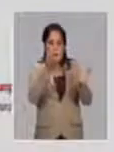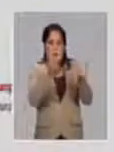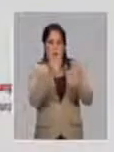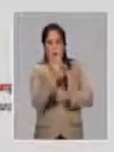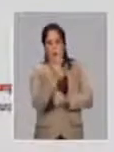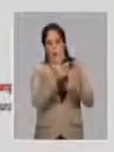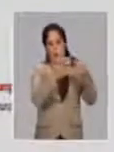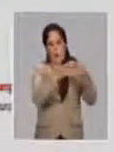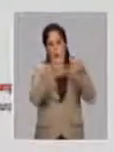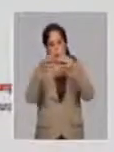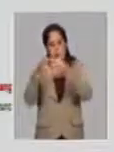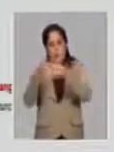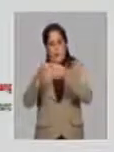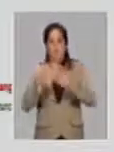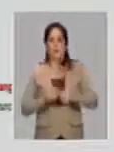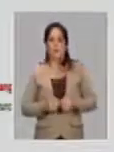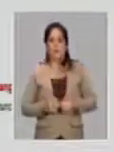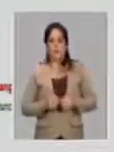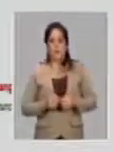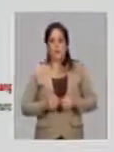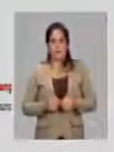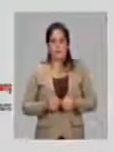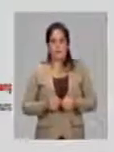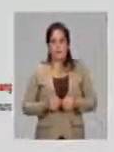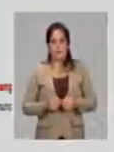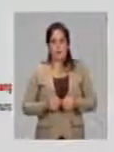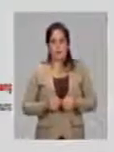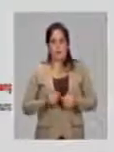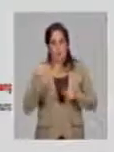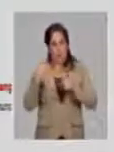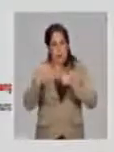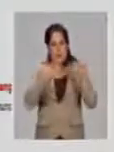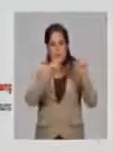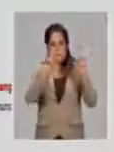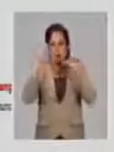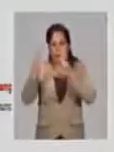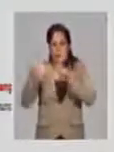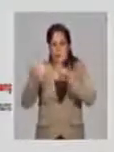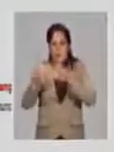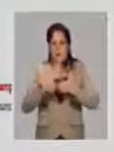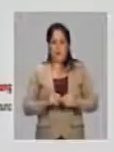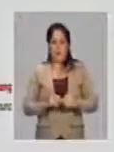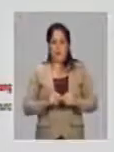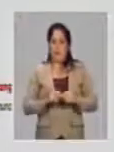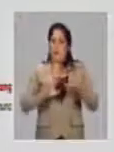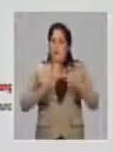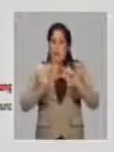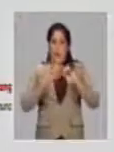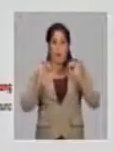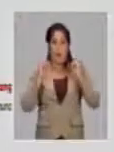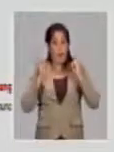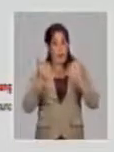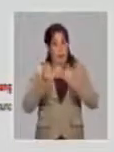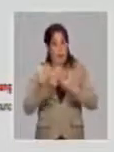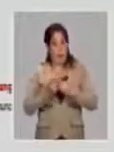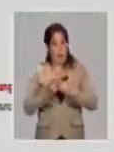de dosis en los dos esquemas de inmunización. La siguiente. De modo